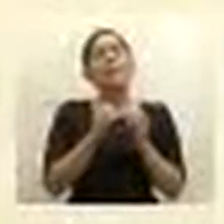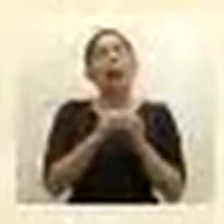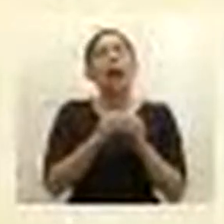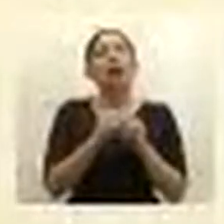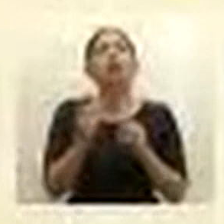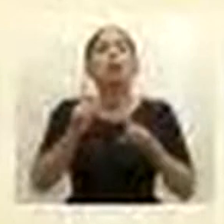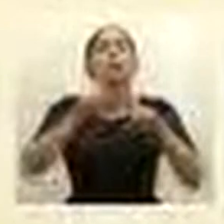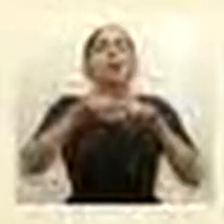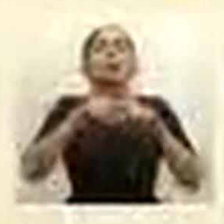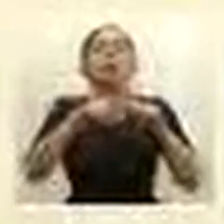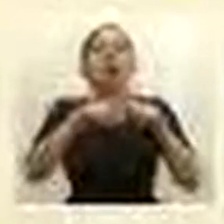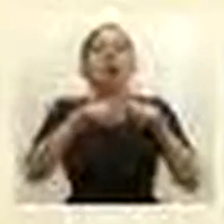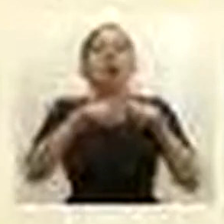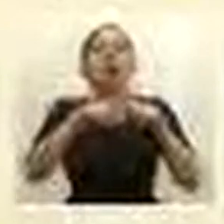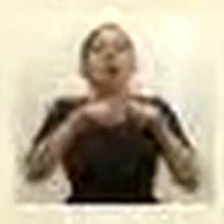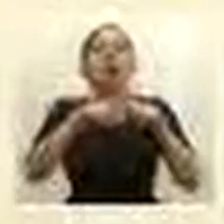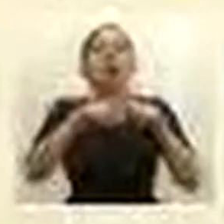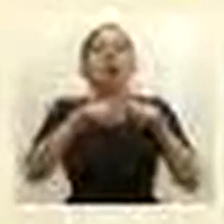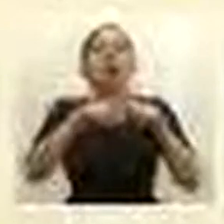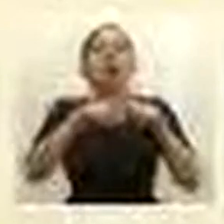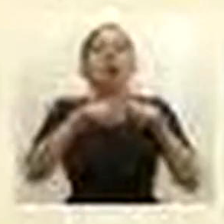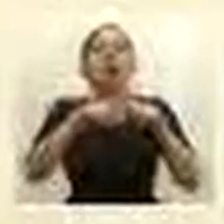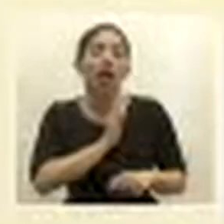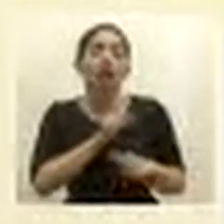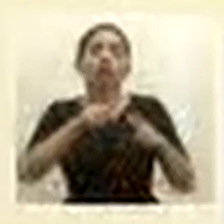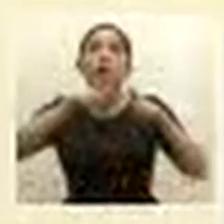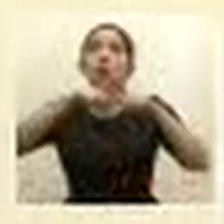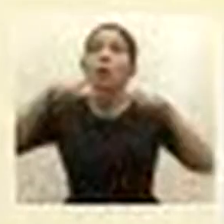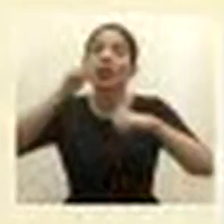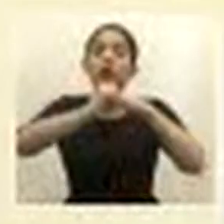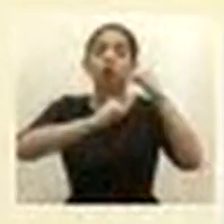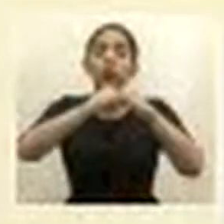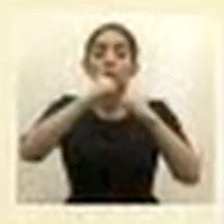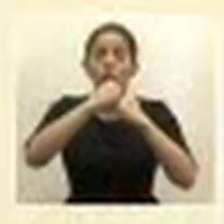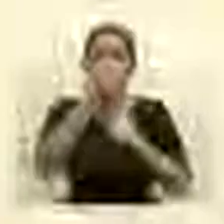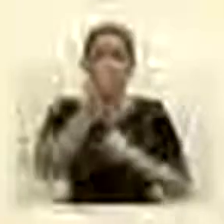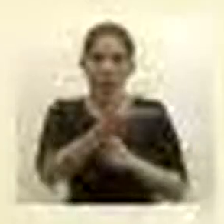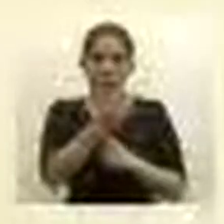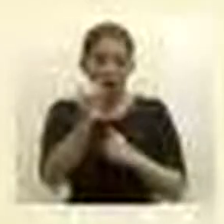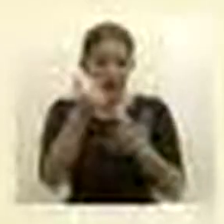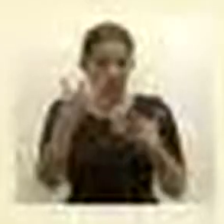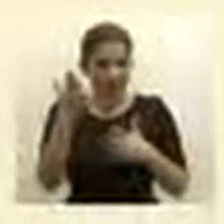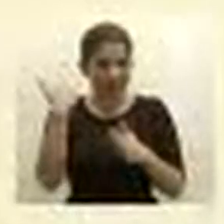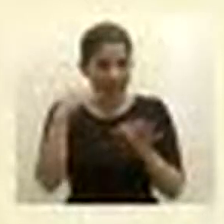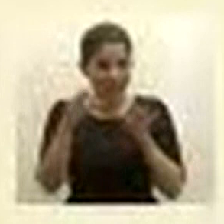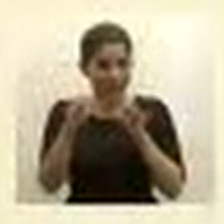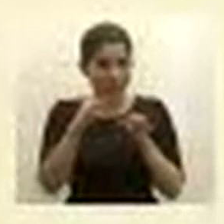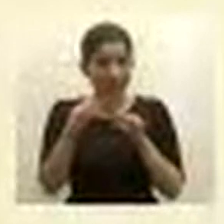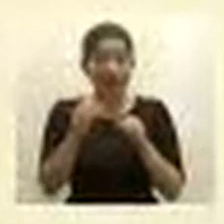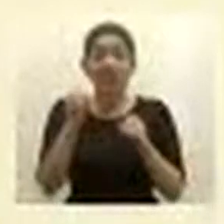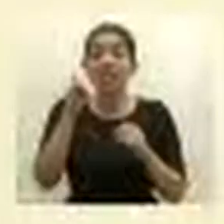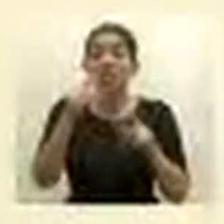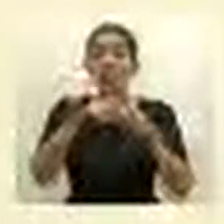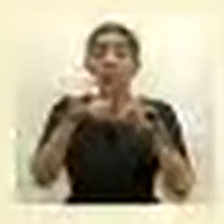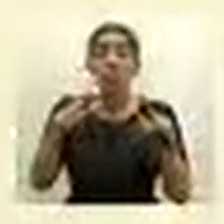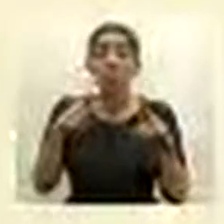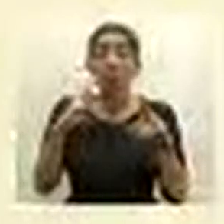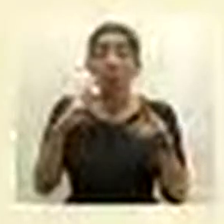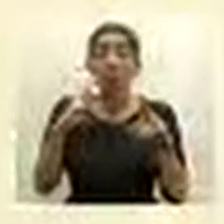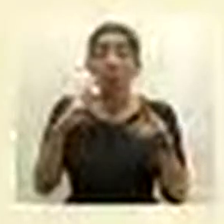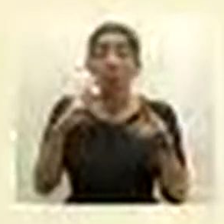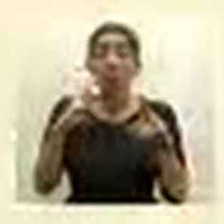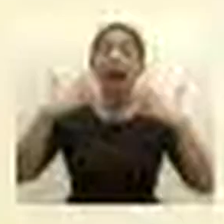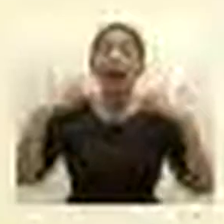el tipo de establecimiento, sino las características del edificio, de la infraestructura. Como ya indicaba, en lugares en donde no circula el